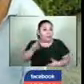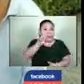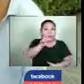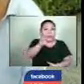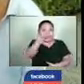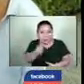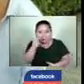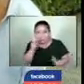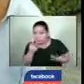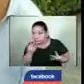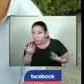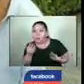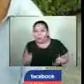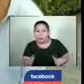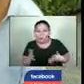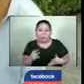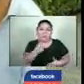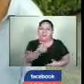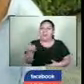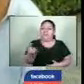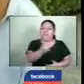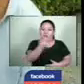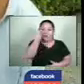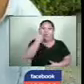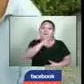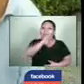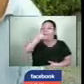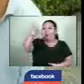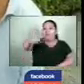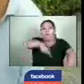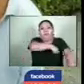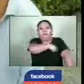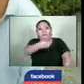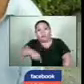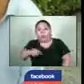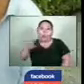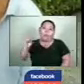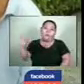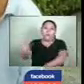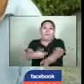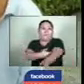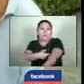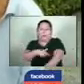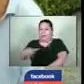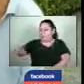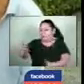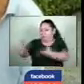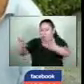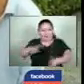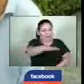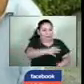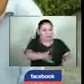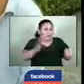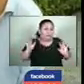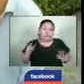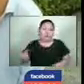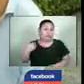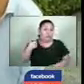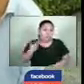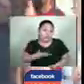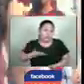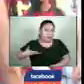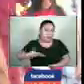días nosotros vamos a estar viendo muchos pacientes en las unidades, en los hospitales. Y bueno, no hacemos caso,